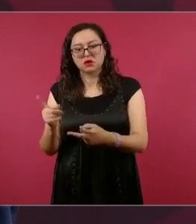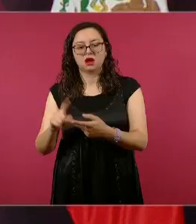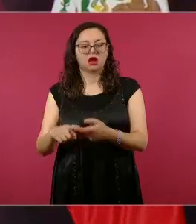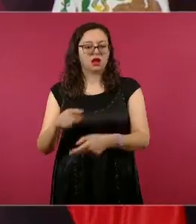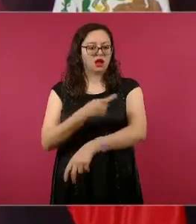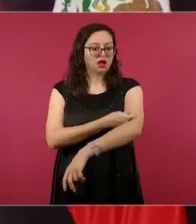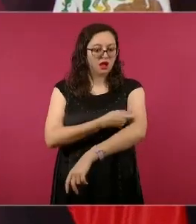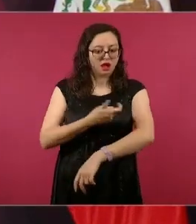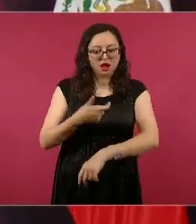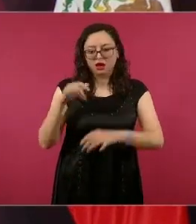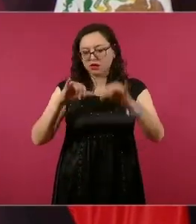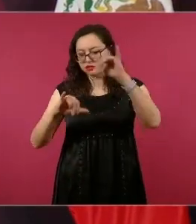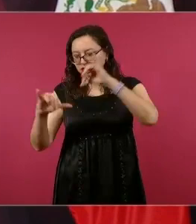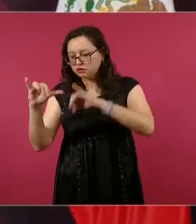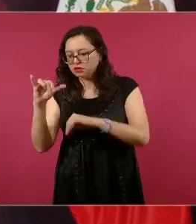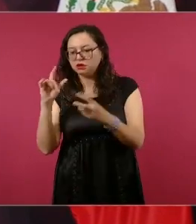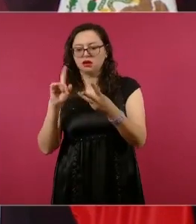Ya